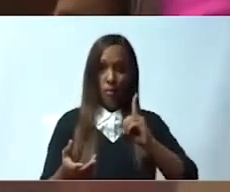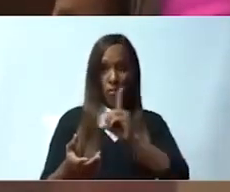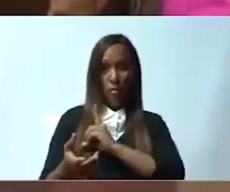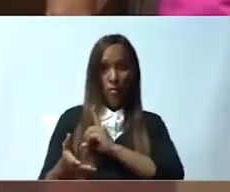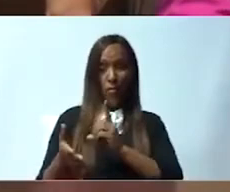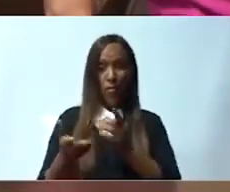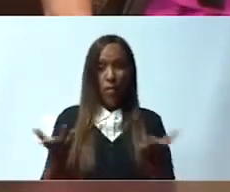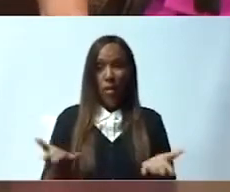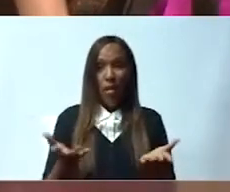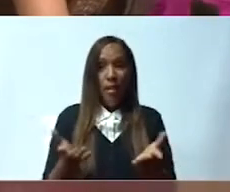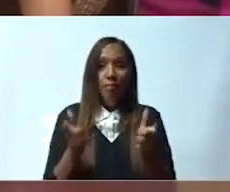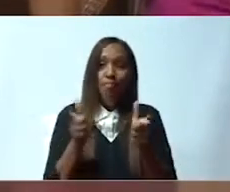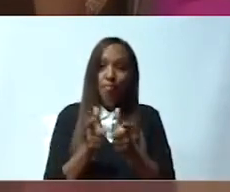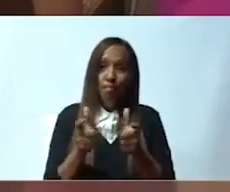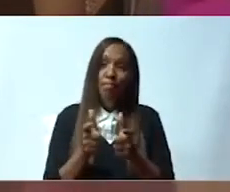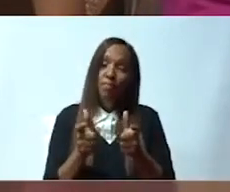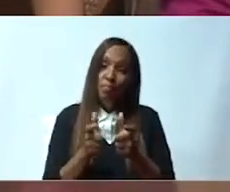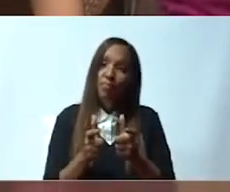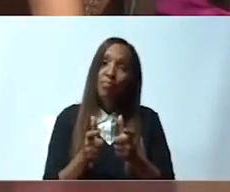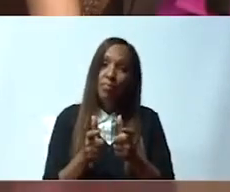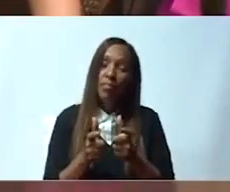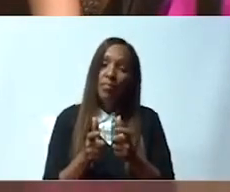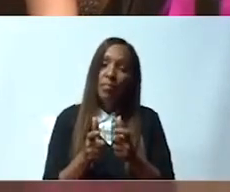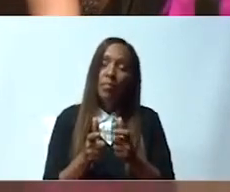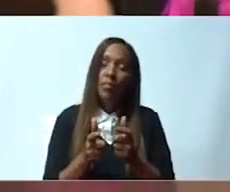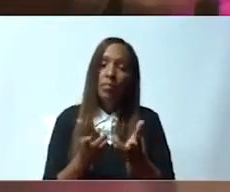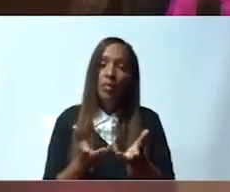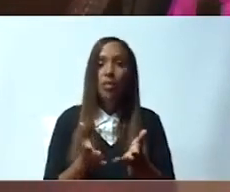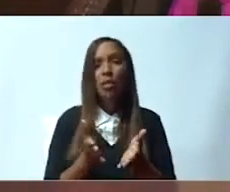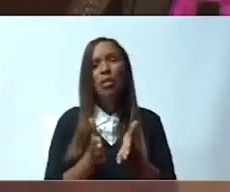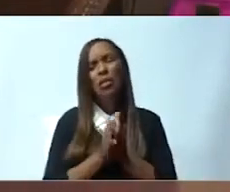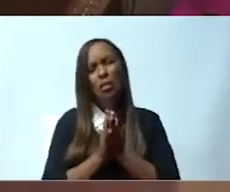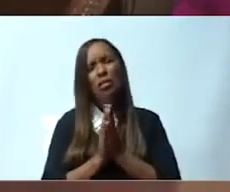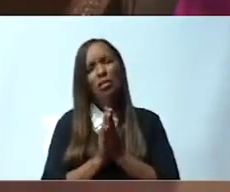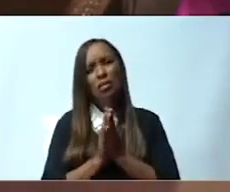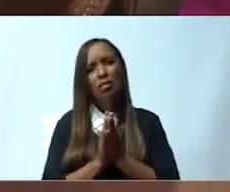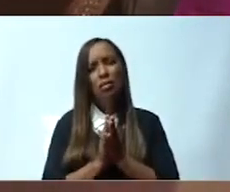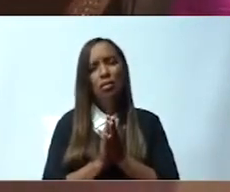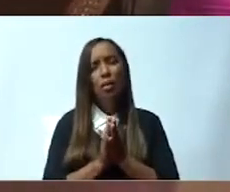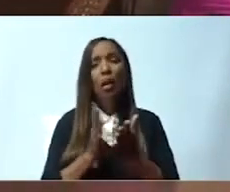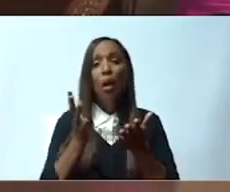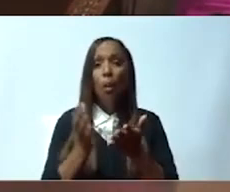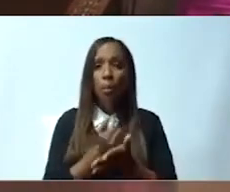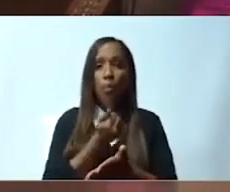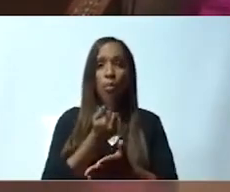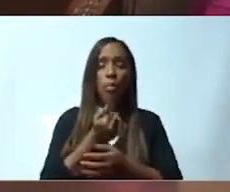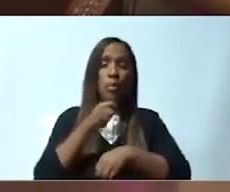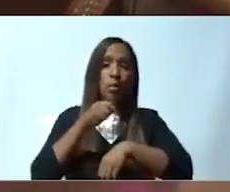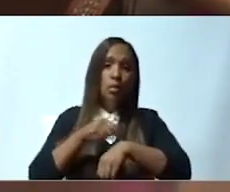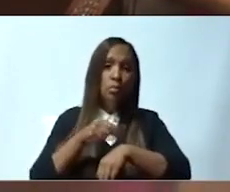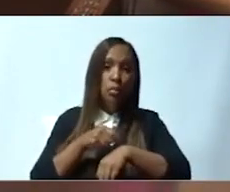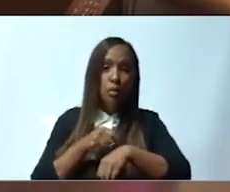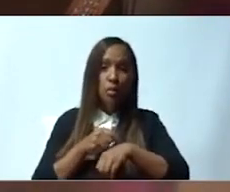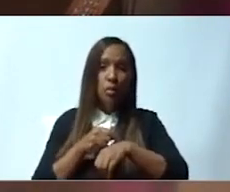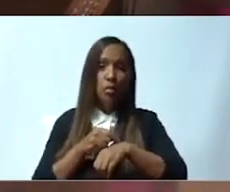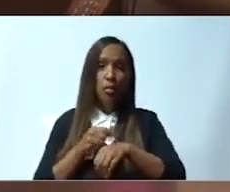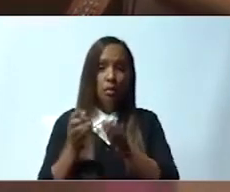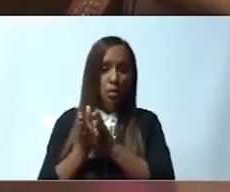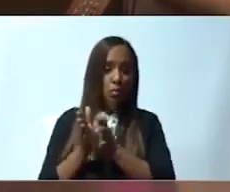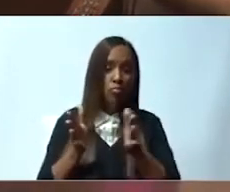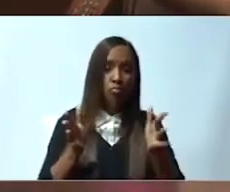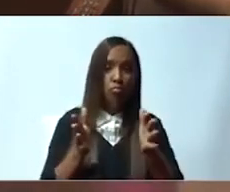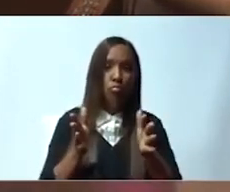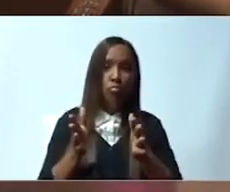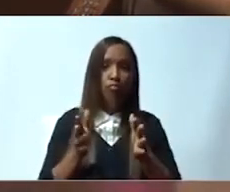dedicarle un tiempito para que podamos tener la productividad.